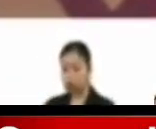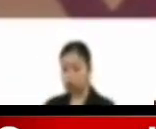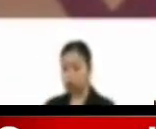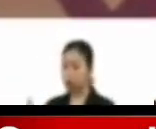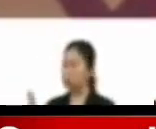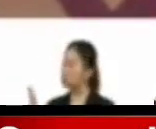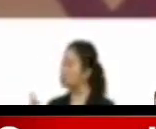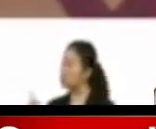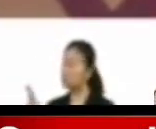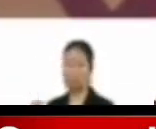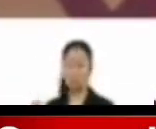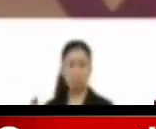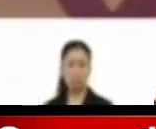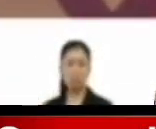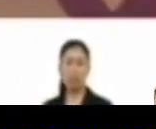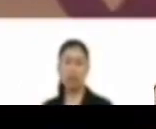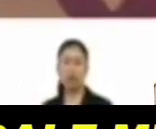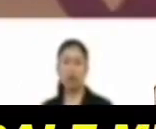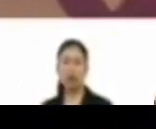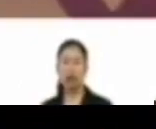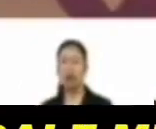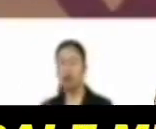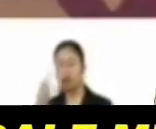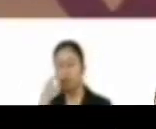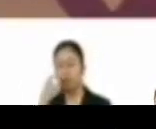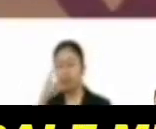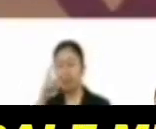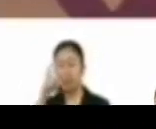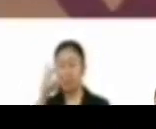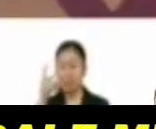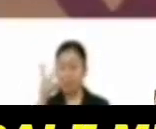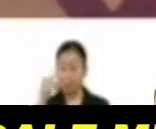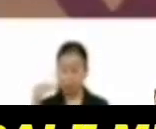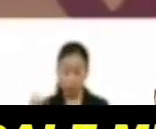ahorrar 25 mil millones de pesos.